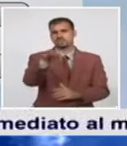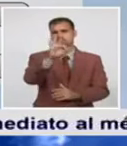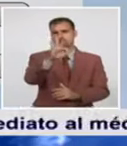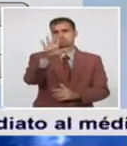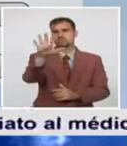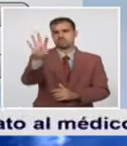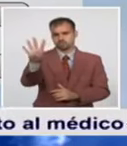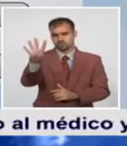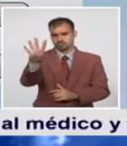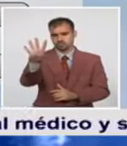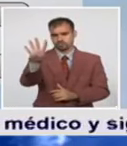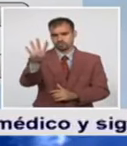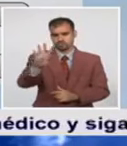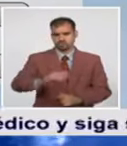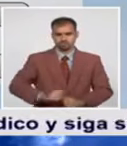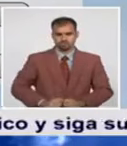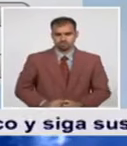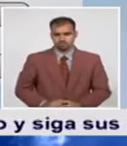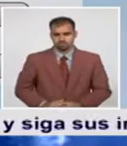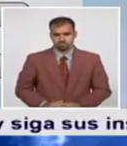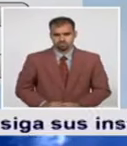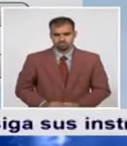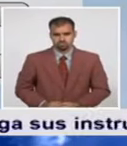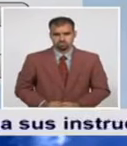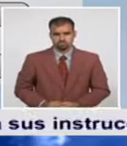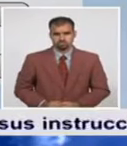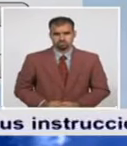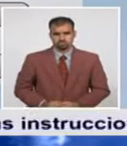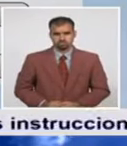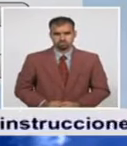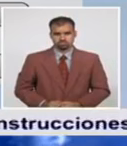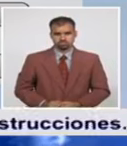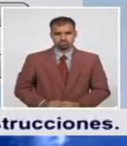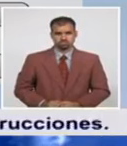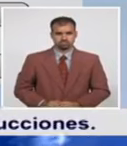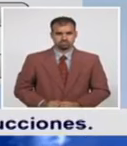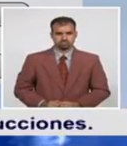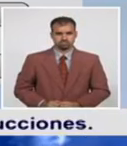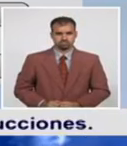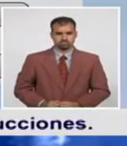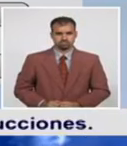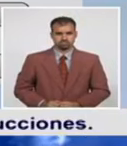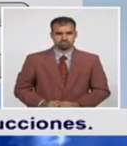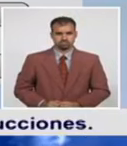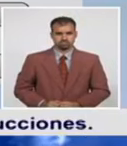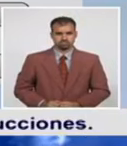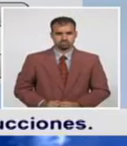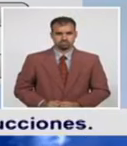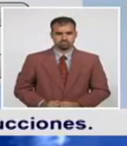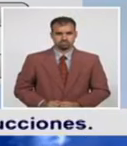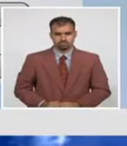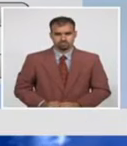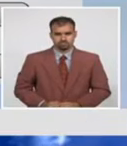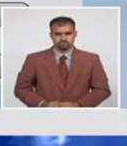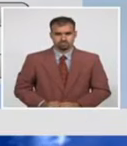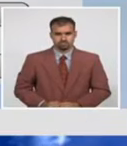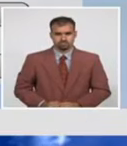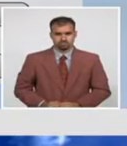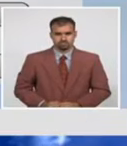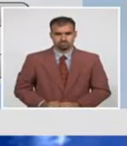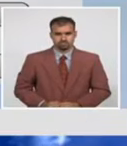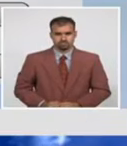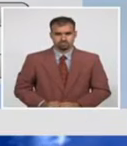3.654.854 muestras de PCR para el diagnóstico de la COVID-19. Y se han diagnosticado un